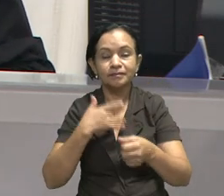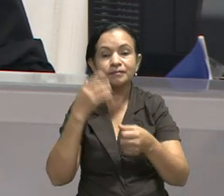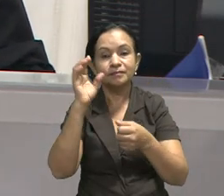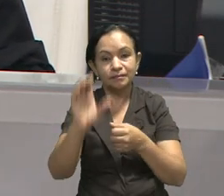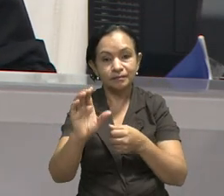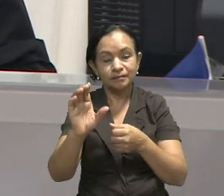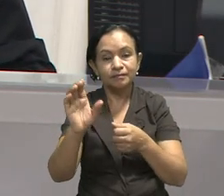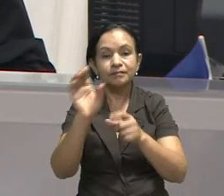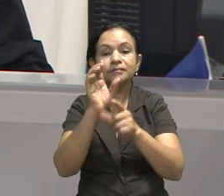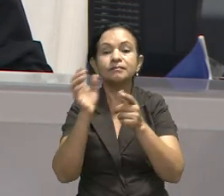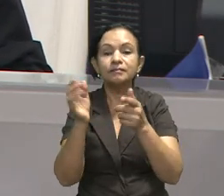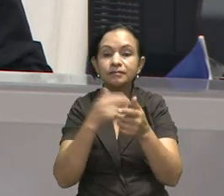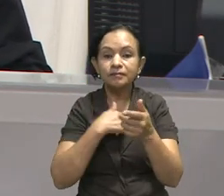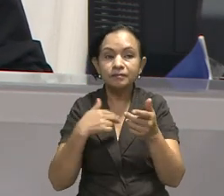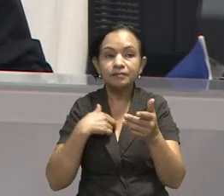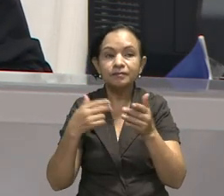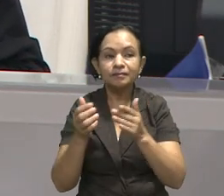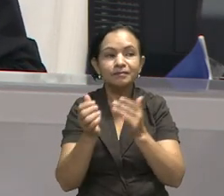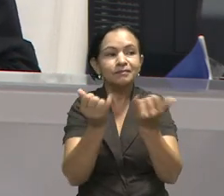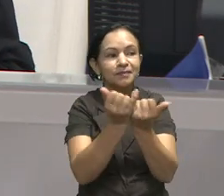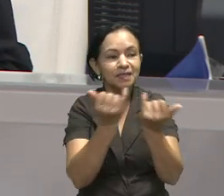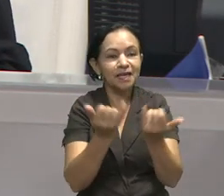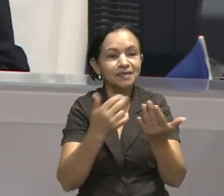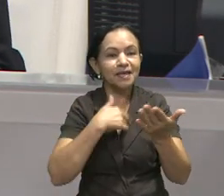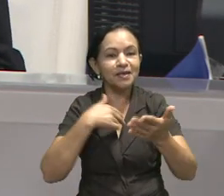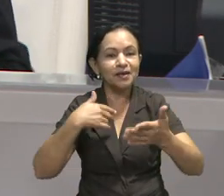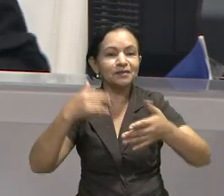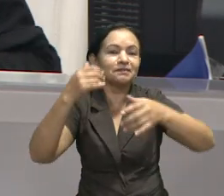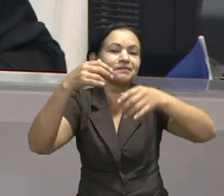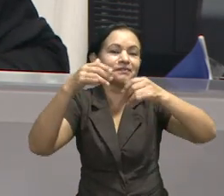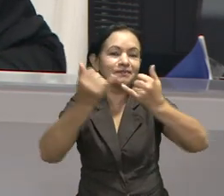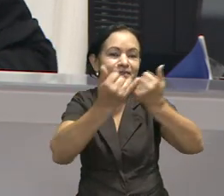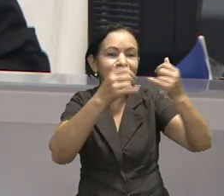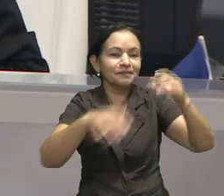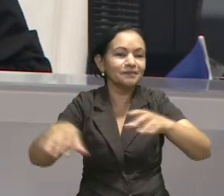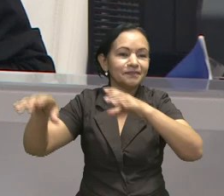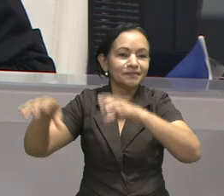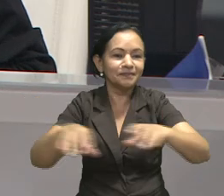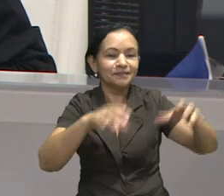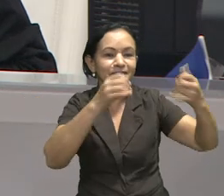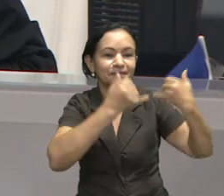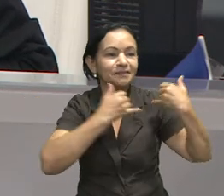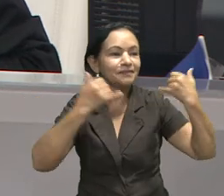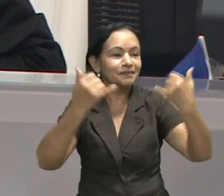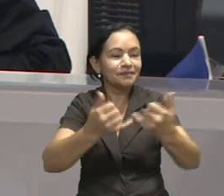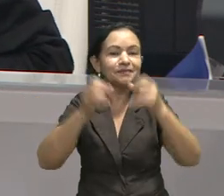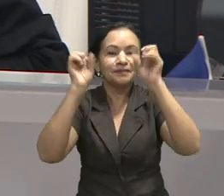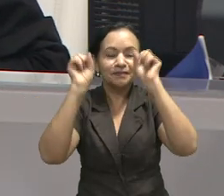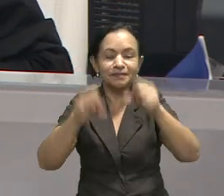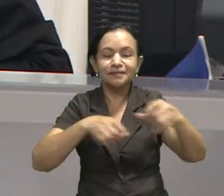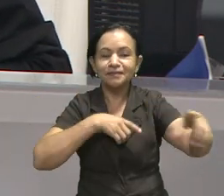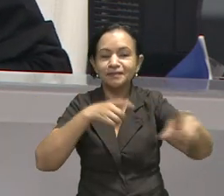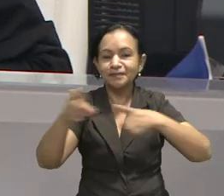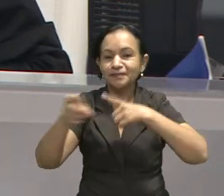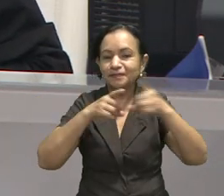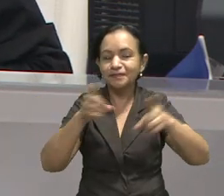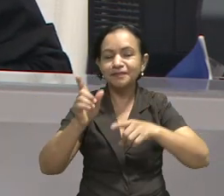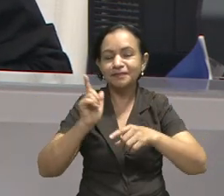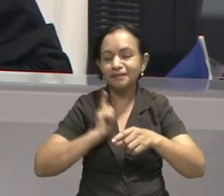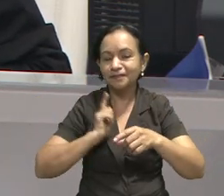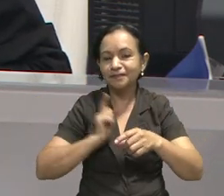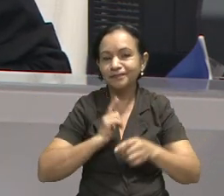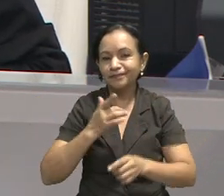C. Organizar, dirigir, coordinar, controlar y vigilar todas las actividades de la institución, pudiendo delegar cuando lo